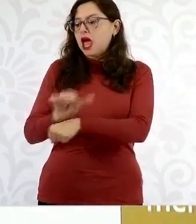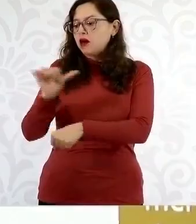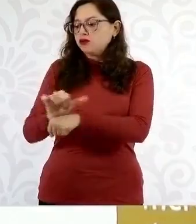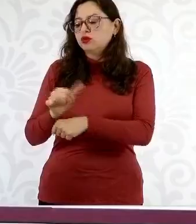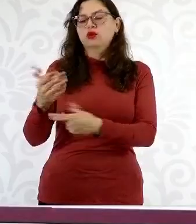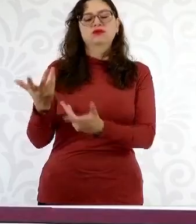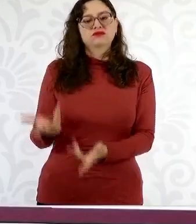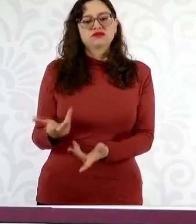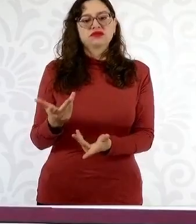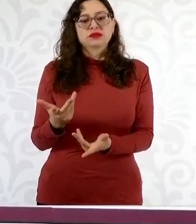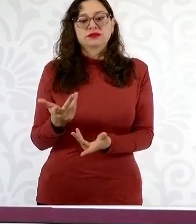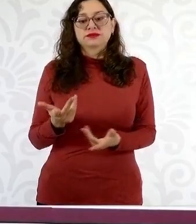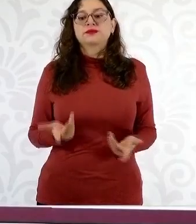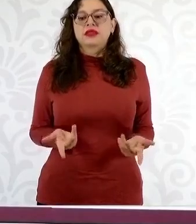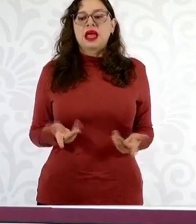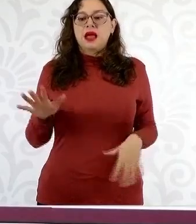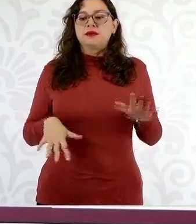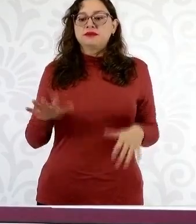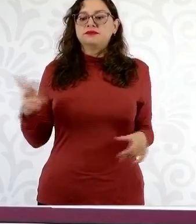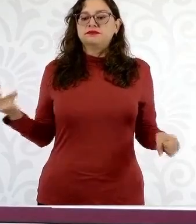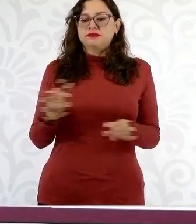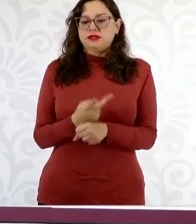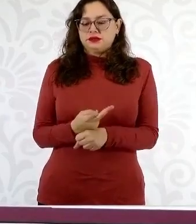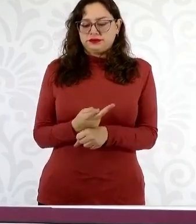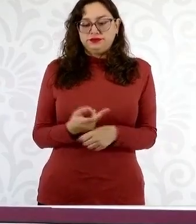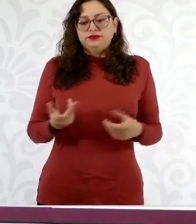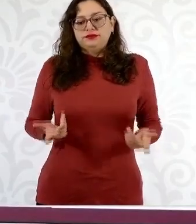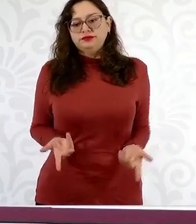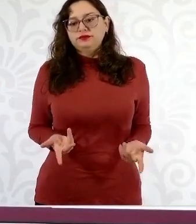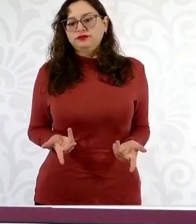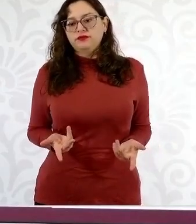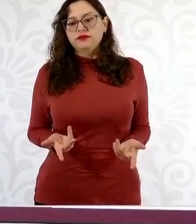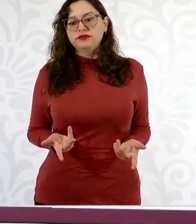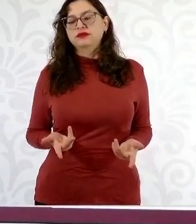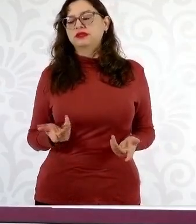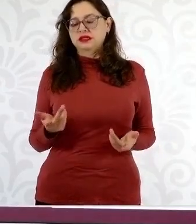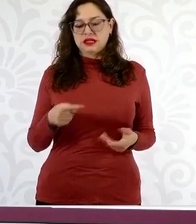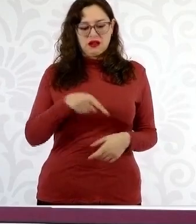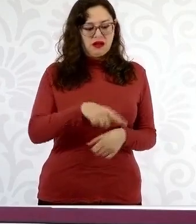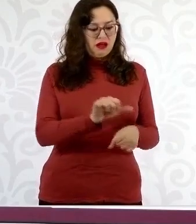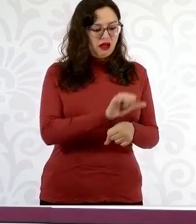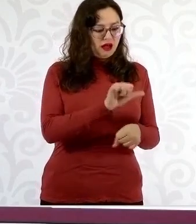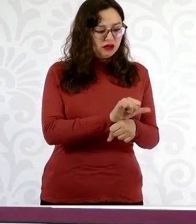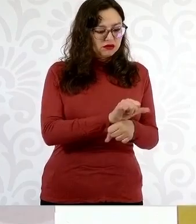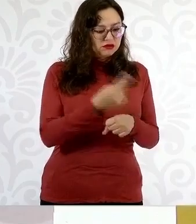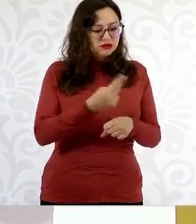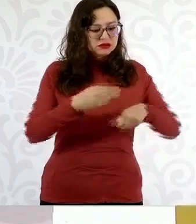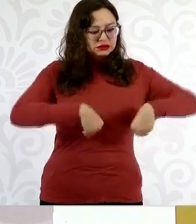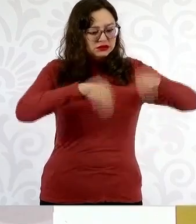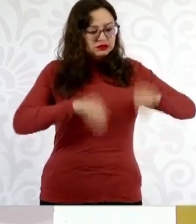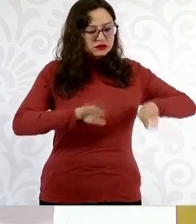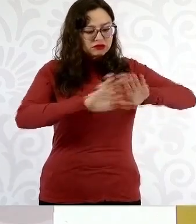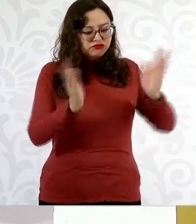terminados. Se necesita importar una pieza, entonces no te cobro impuestos, no te cobro arancel,